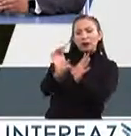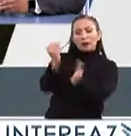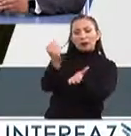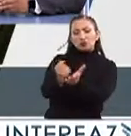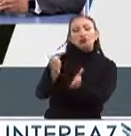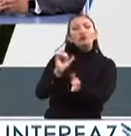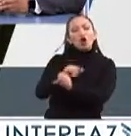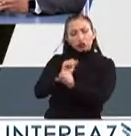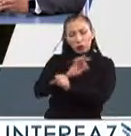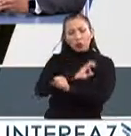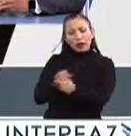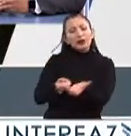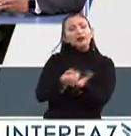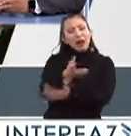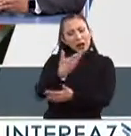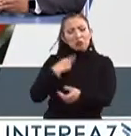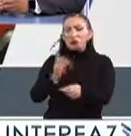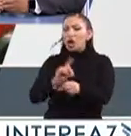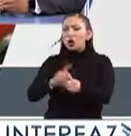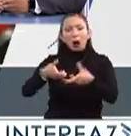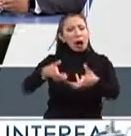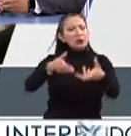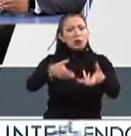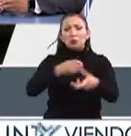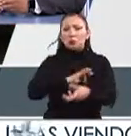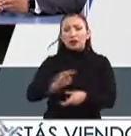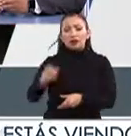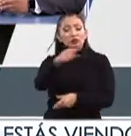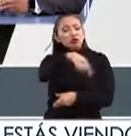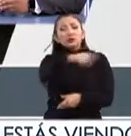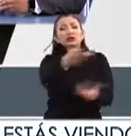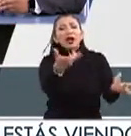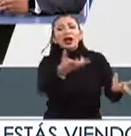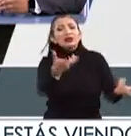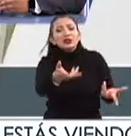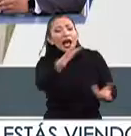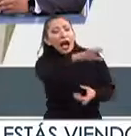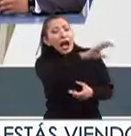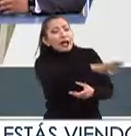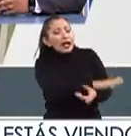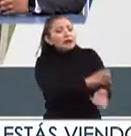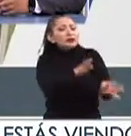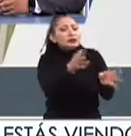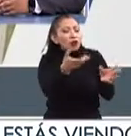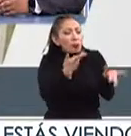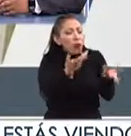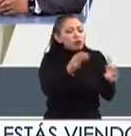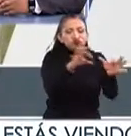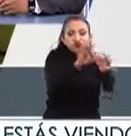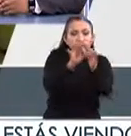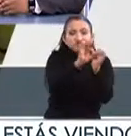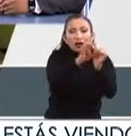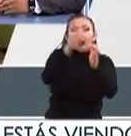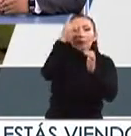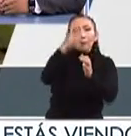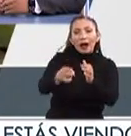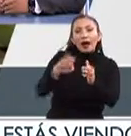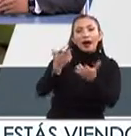tipo de automóviles dentro del Politécnico? ¿Qué diferentes disciplinas, áreas de pues las que se